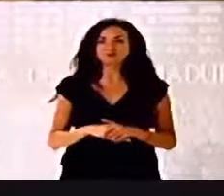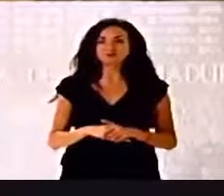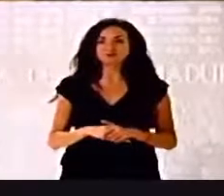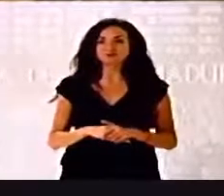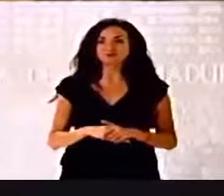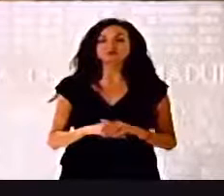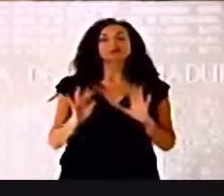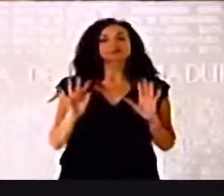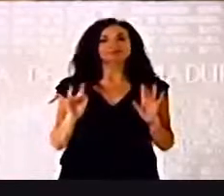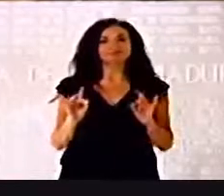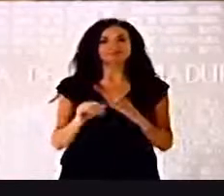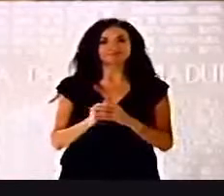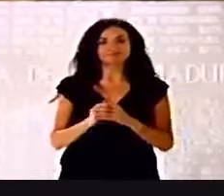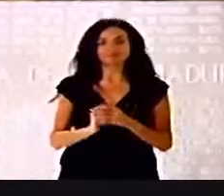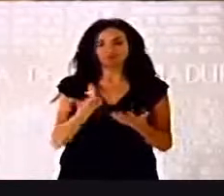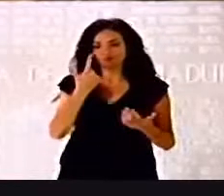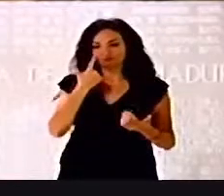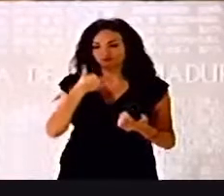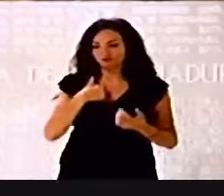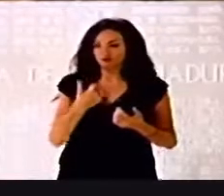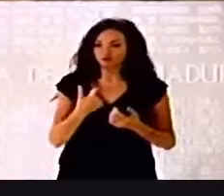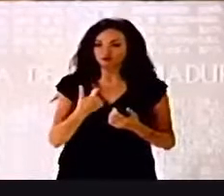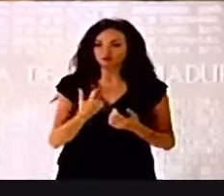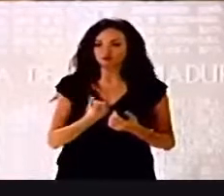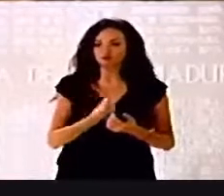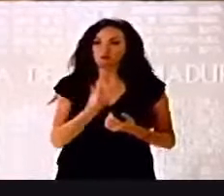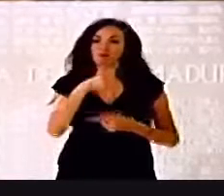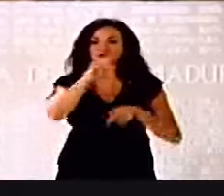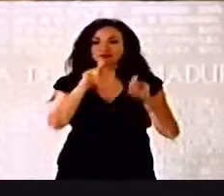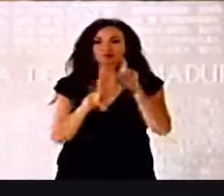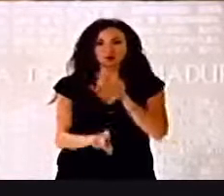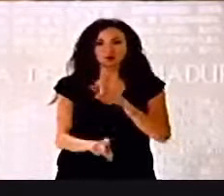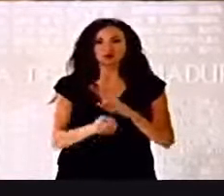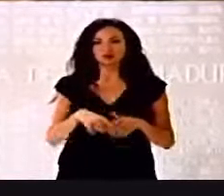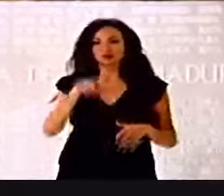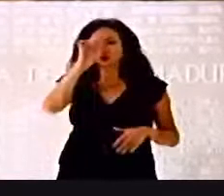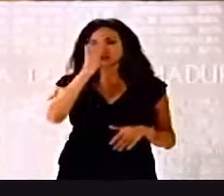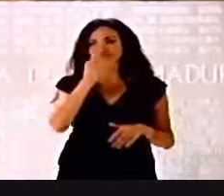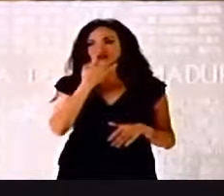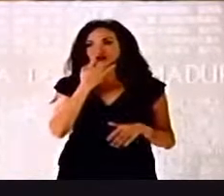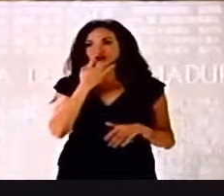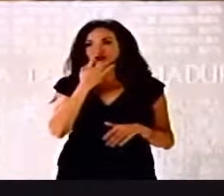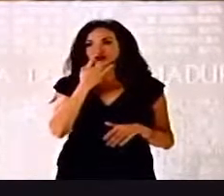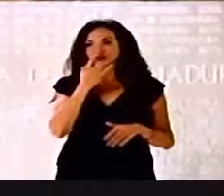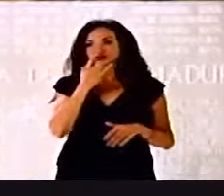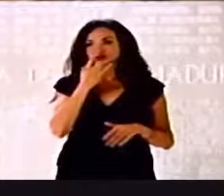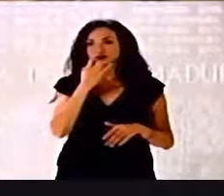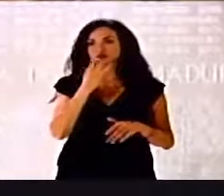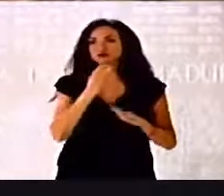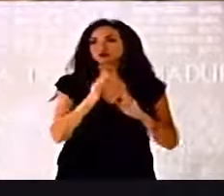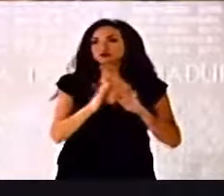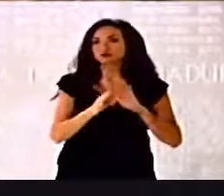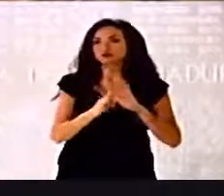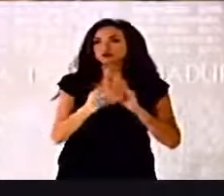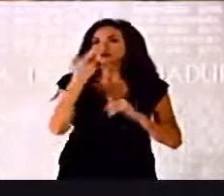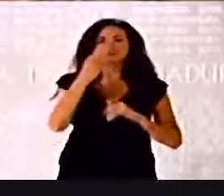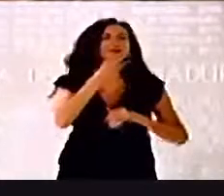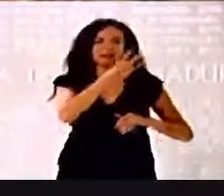Sí, yo tengo varias preguntas. No sé si formularlas seguidas o... Venga, sí, porque son